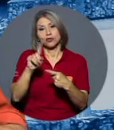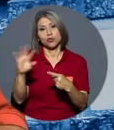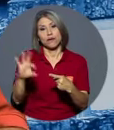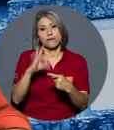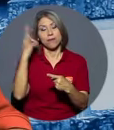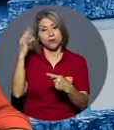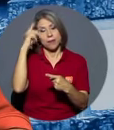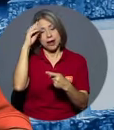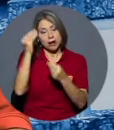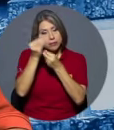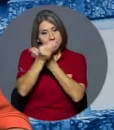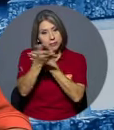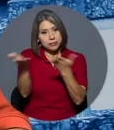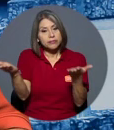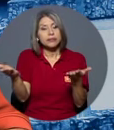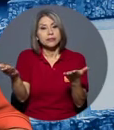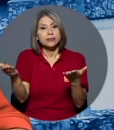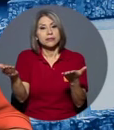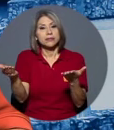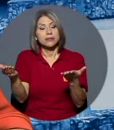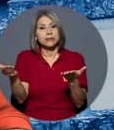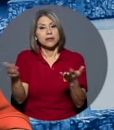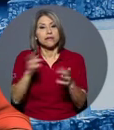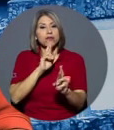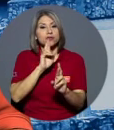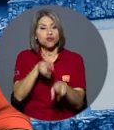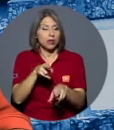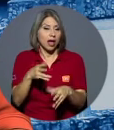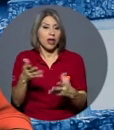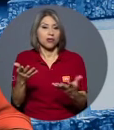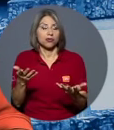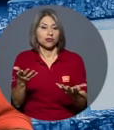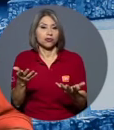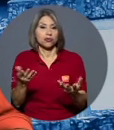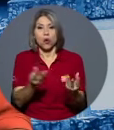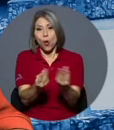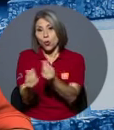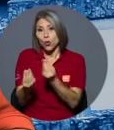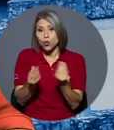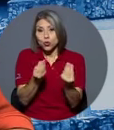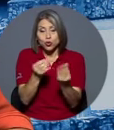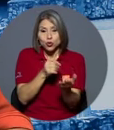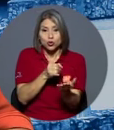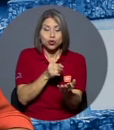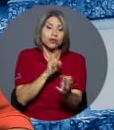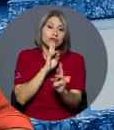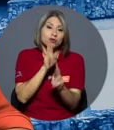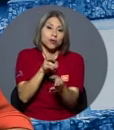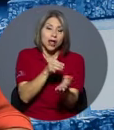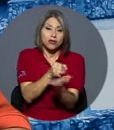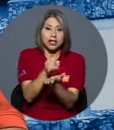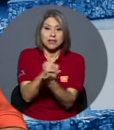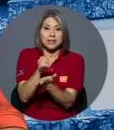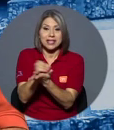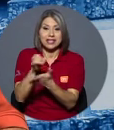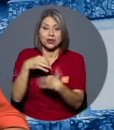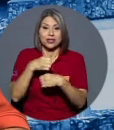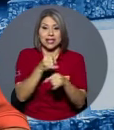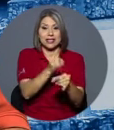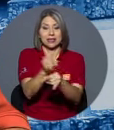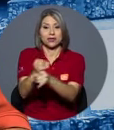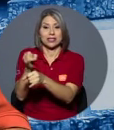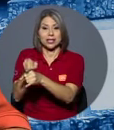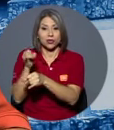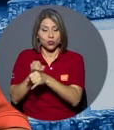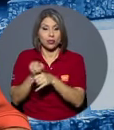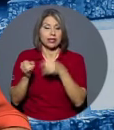mecanismo de dar a conocer los resultados o los productos de las investigaciones que hacen los institutos en el